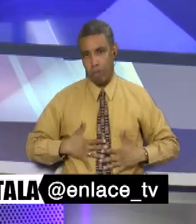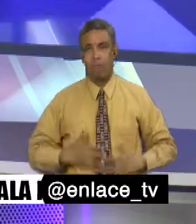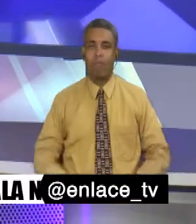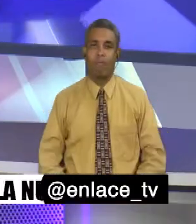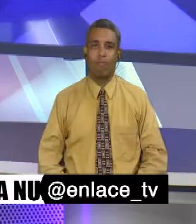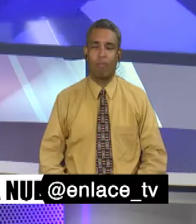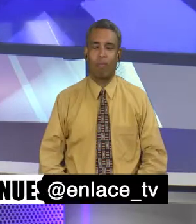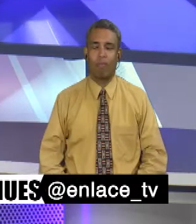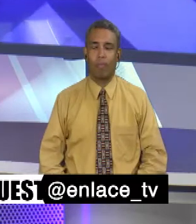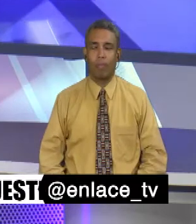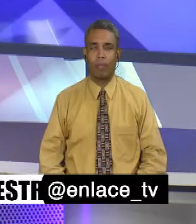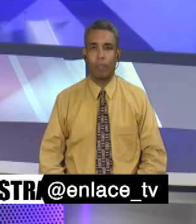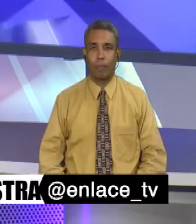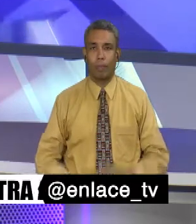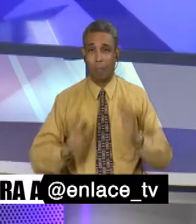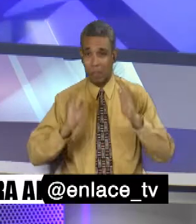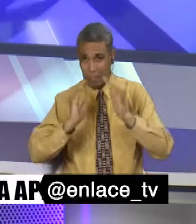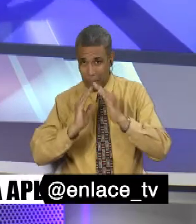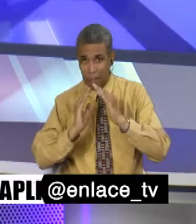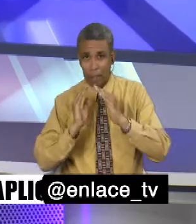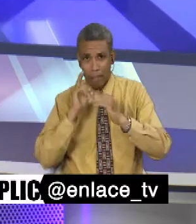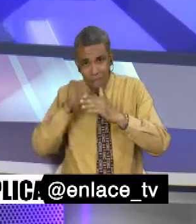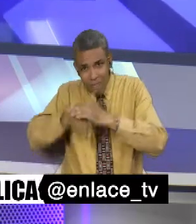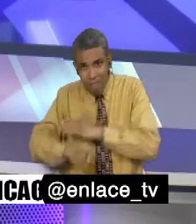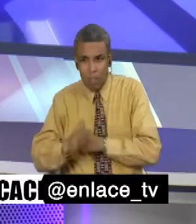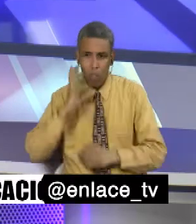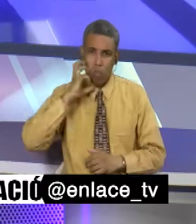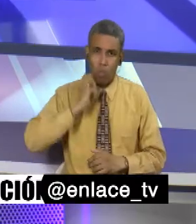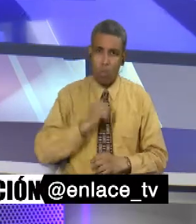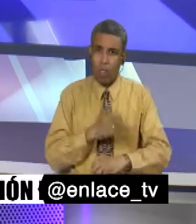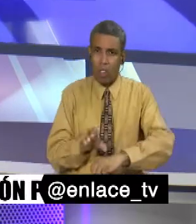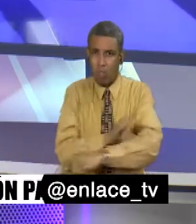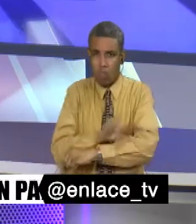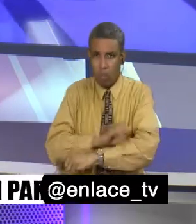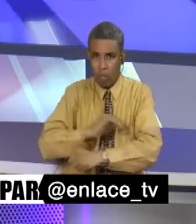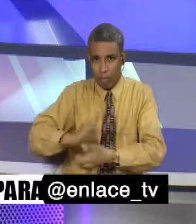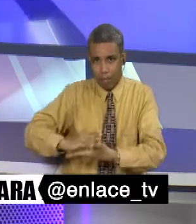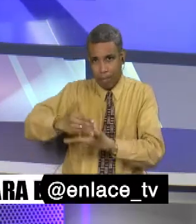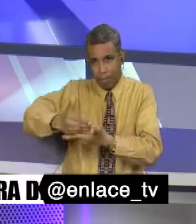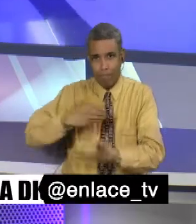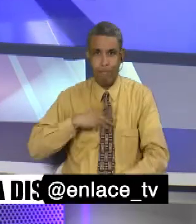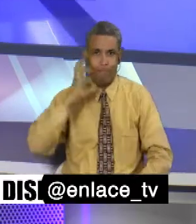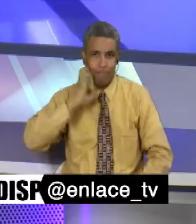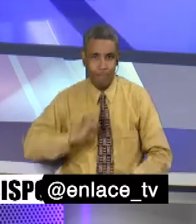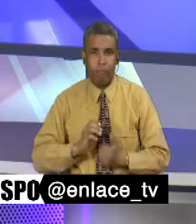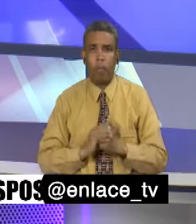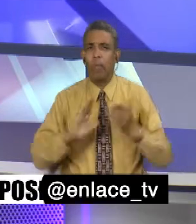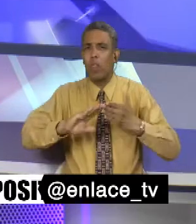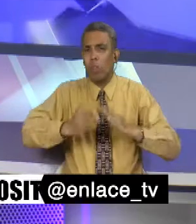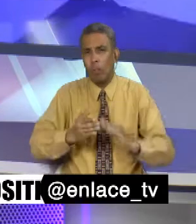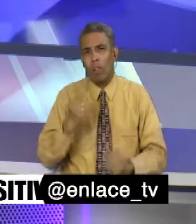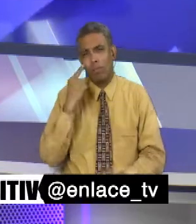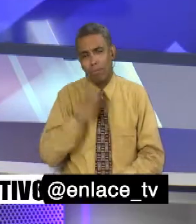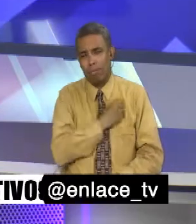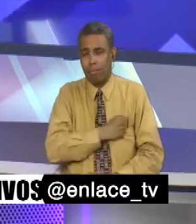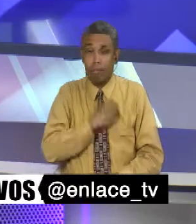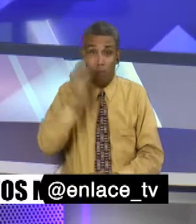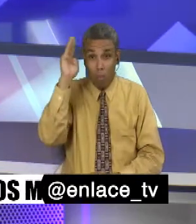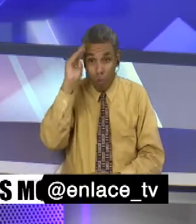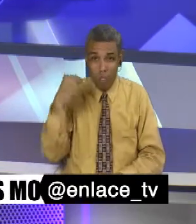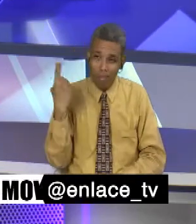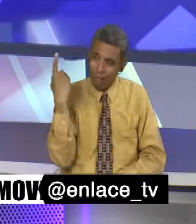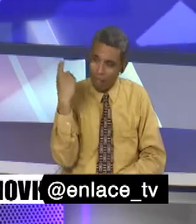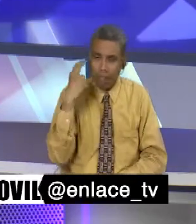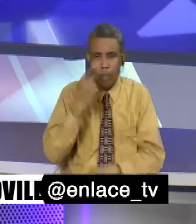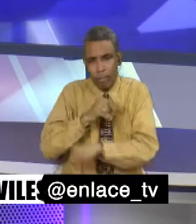ladrones que ingresaron a una vivienda en el barrio Galán se llevaron un computador portátil. La comunidad pide mayor presencia de la fuerza pública